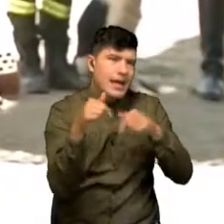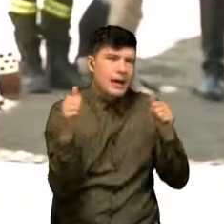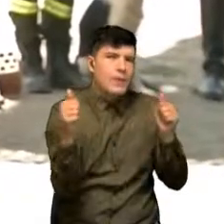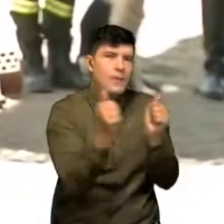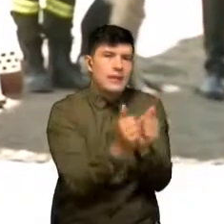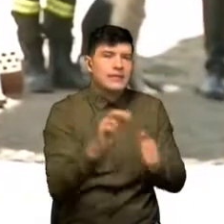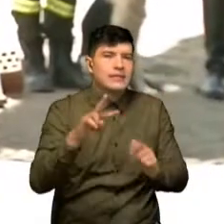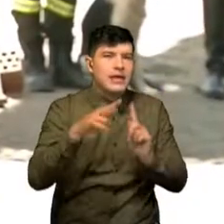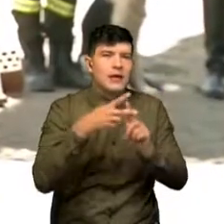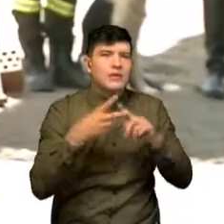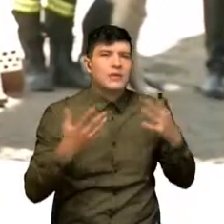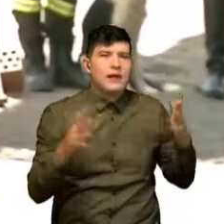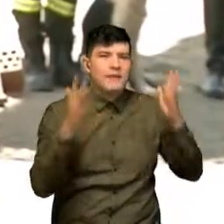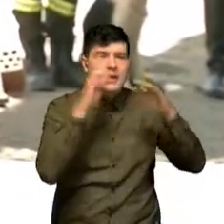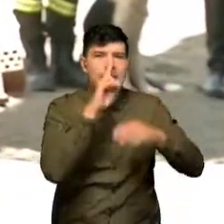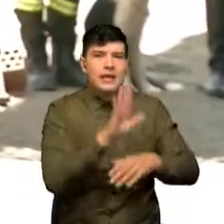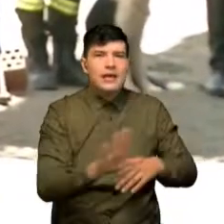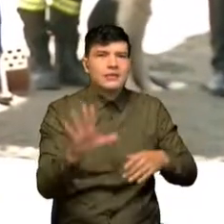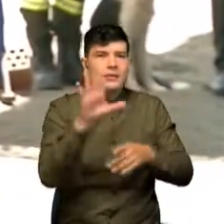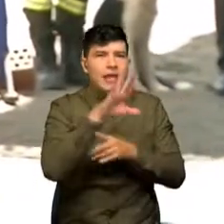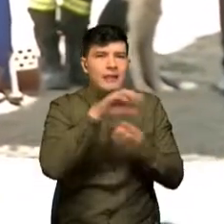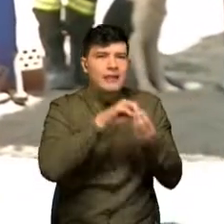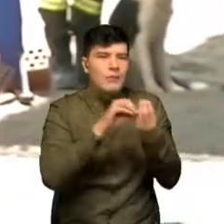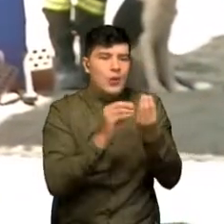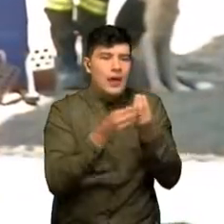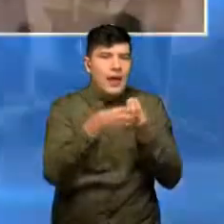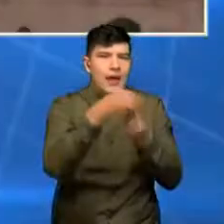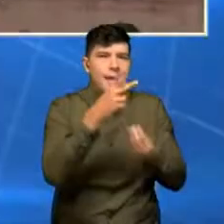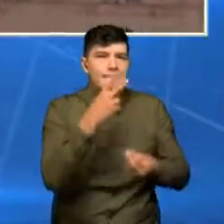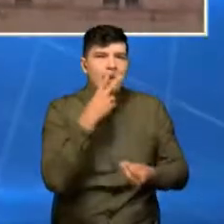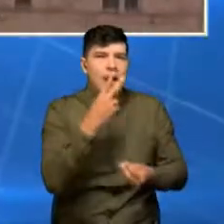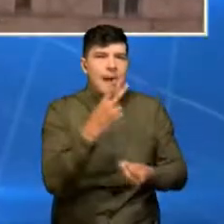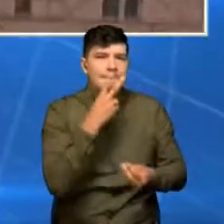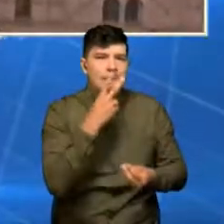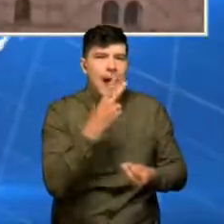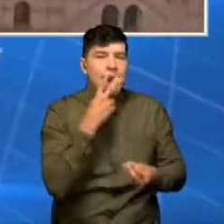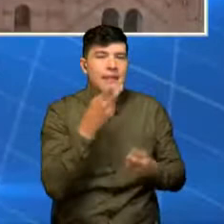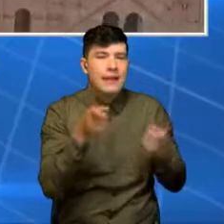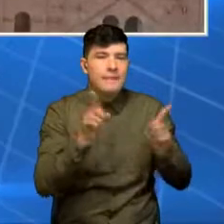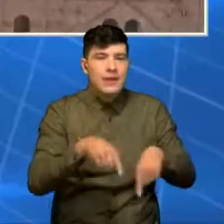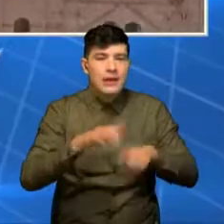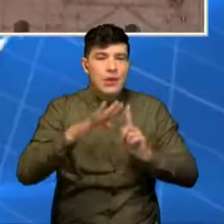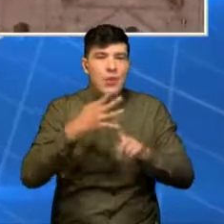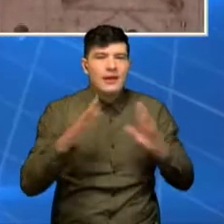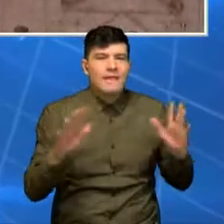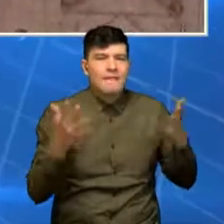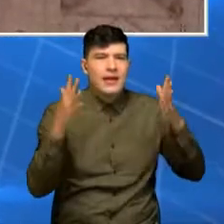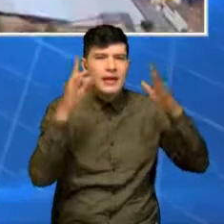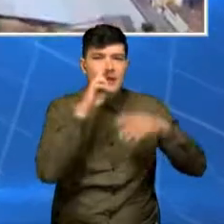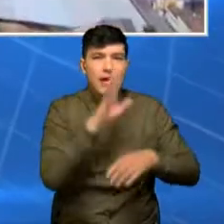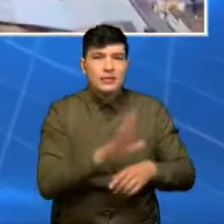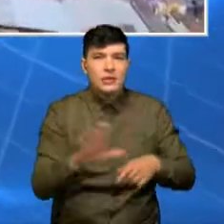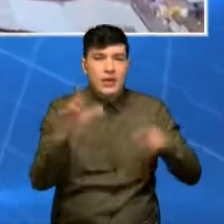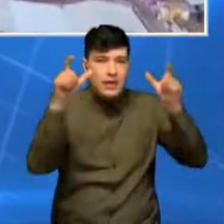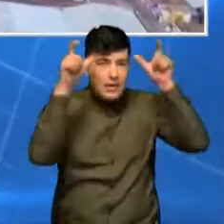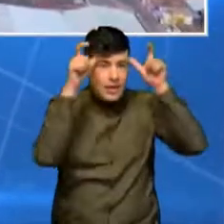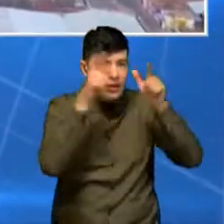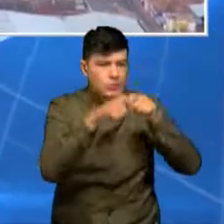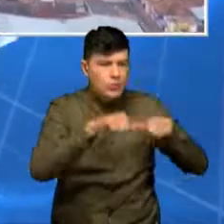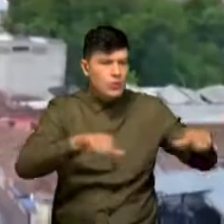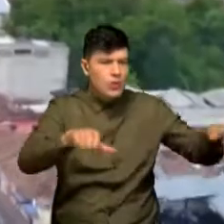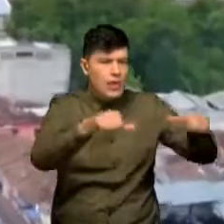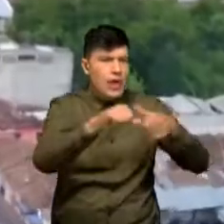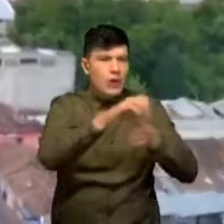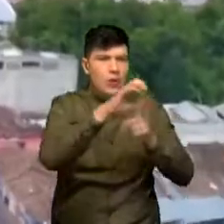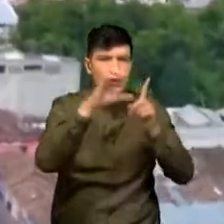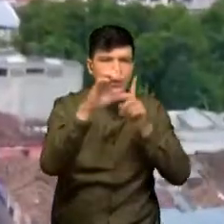Nacional de Mora y Tabaco, una feria, también nuestra cuarta feria ganadera, una feria donde tenemos espacio para la cultura, donde tenemos espacio también para